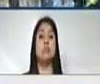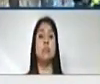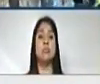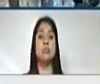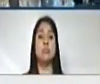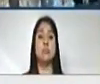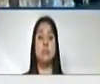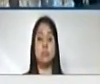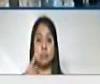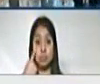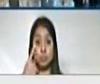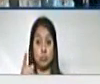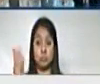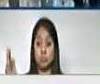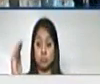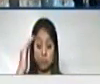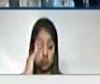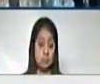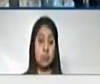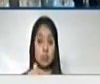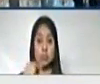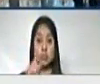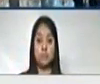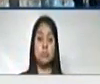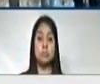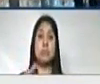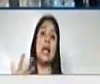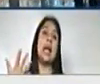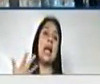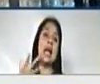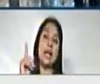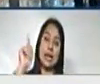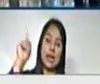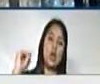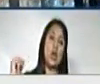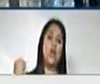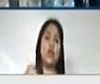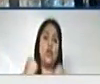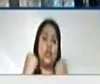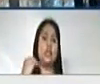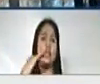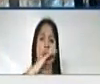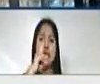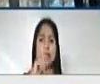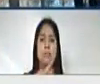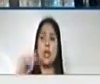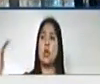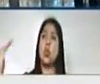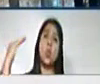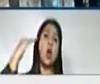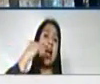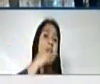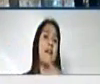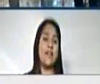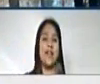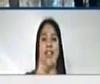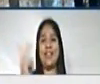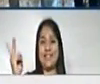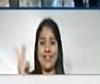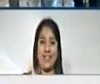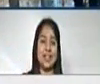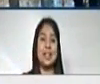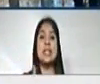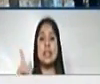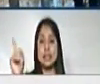que en poco tiempo, y si el proceso lo permite y si las cifras lo permiten, se empiece a regresar ya a las